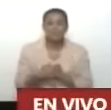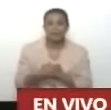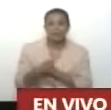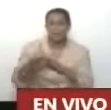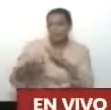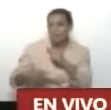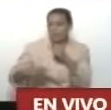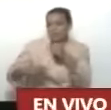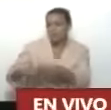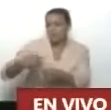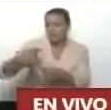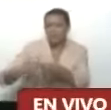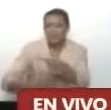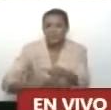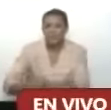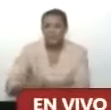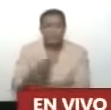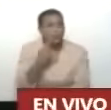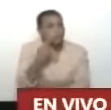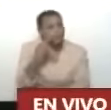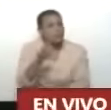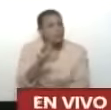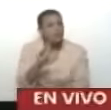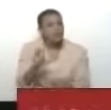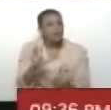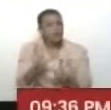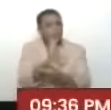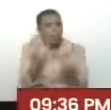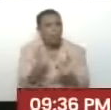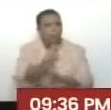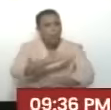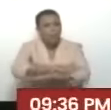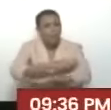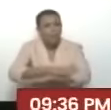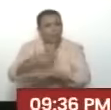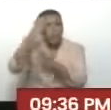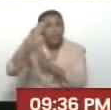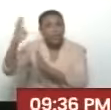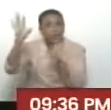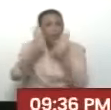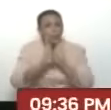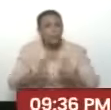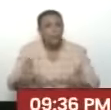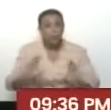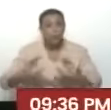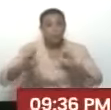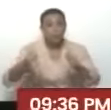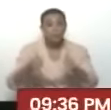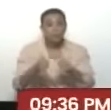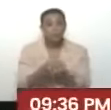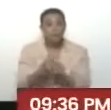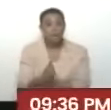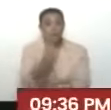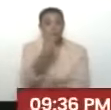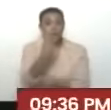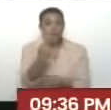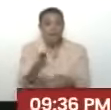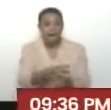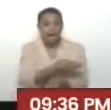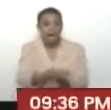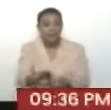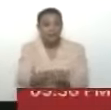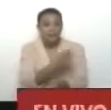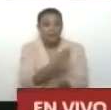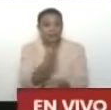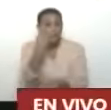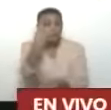¿no? Yo digo siempre que son cosas de Dios. No había empezado la campaña y la primera canción que me llegó un